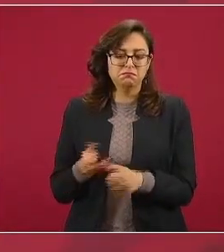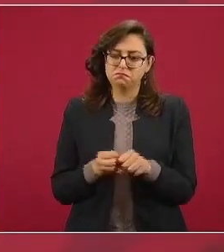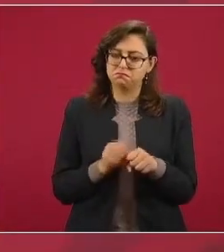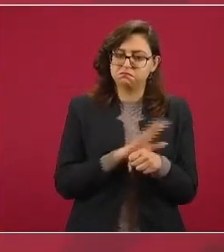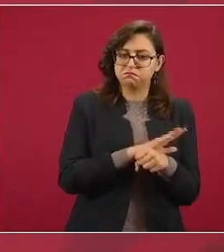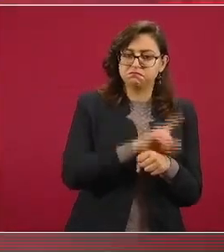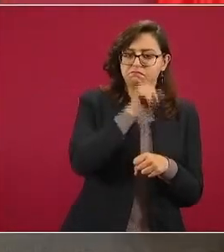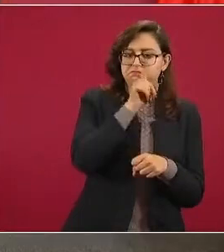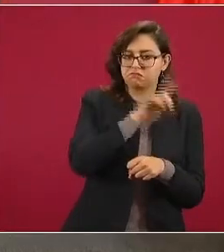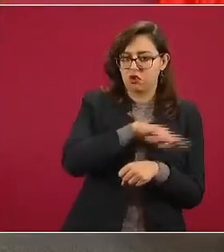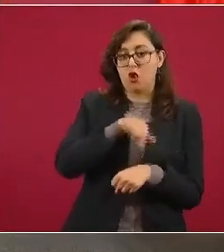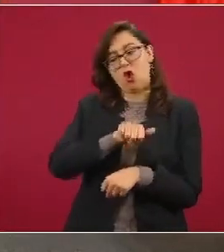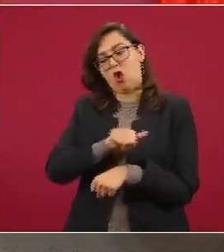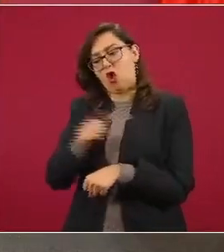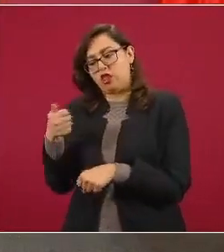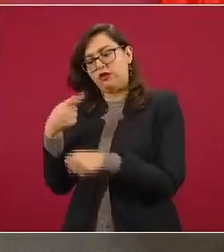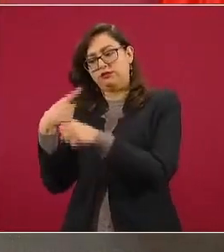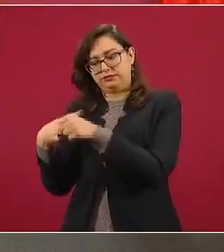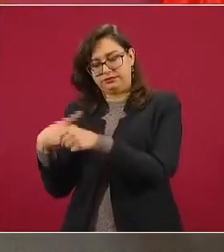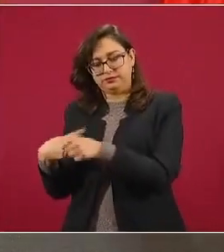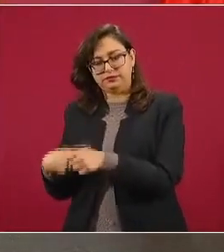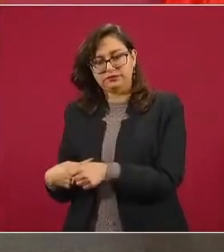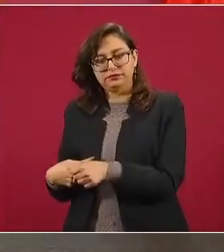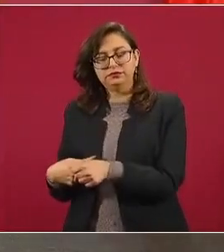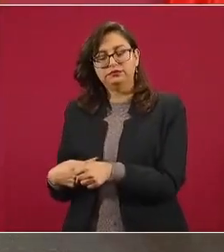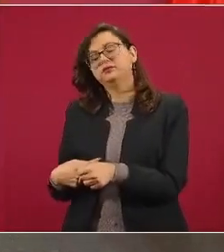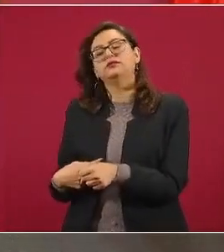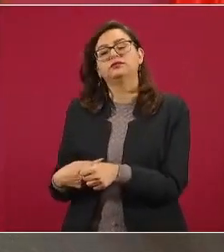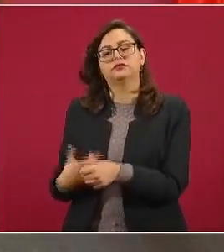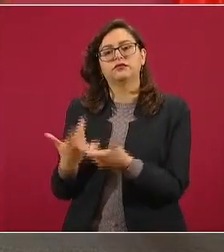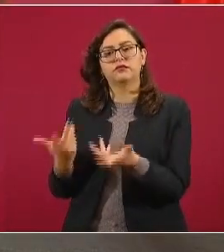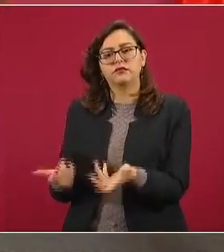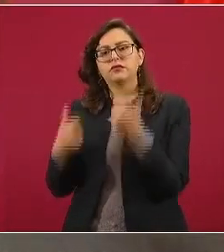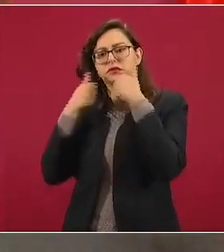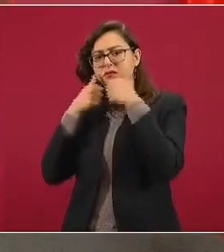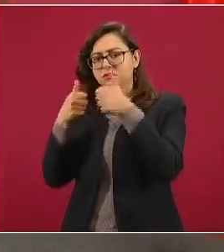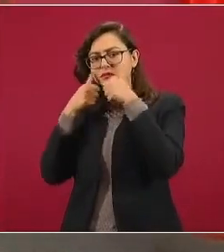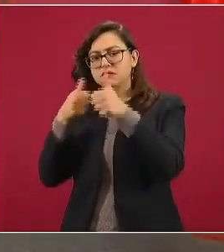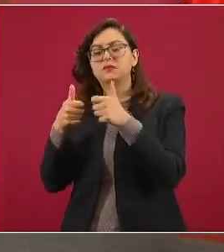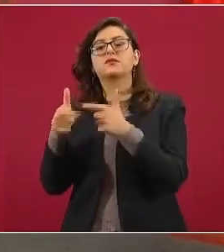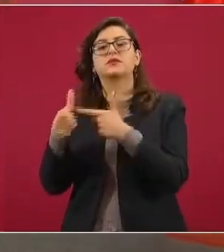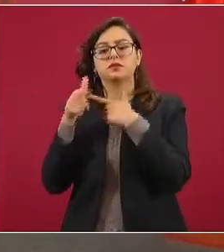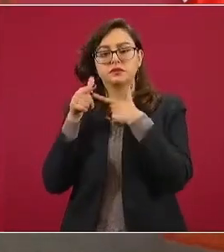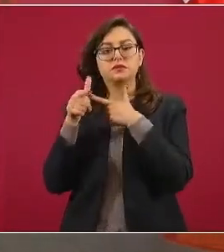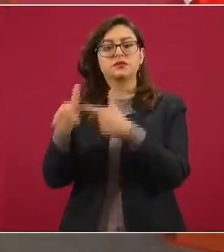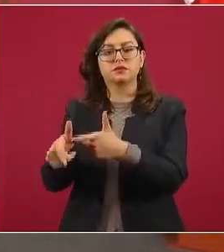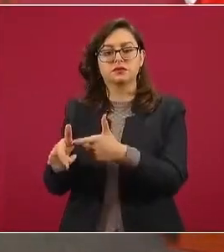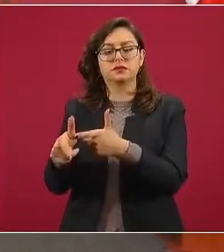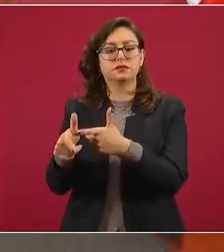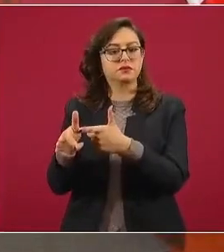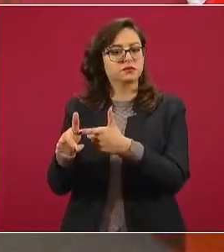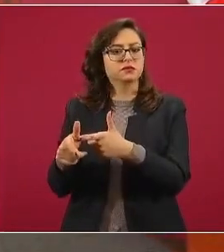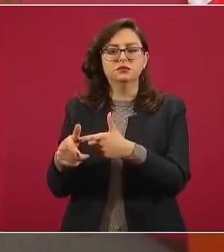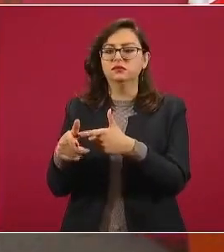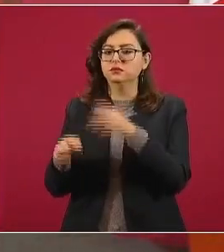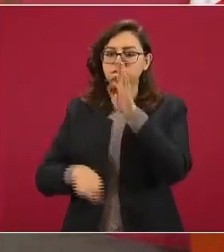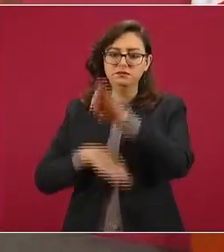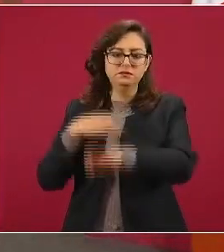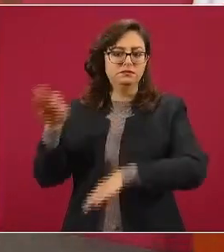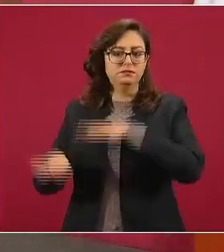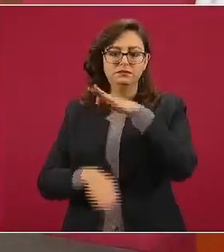distintos, no necesariamente enfermos de COVID, se va a seguir